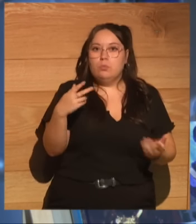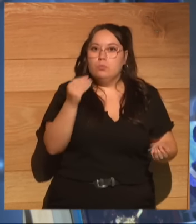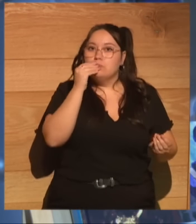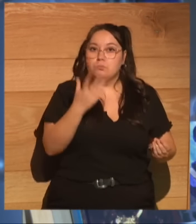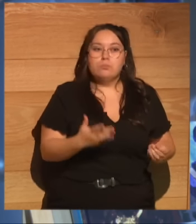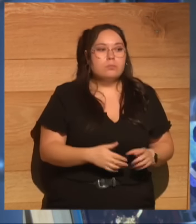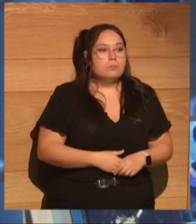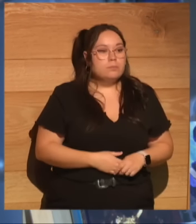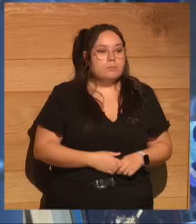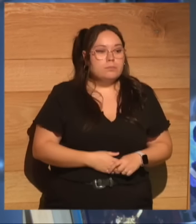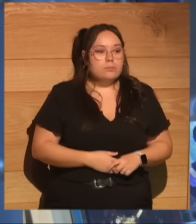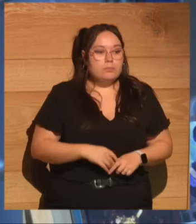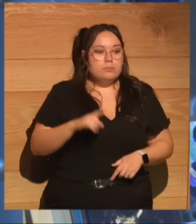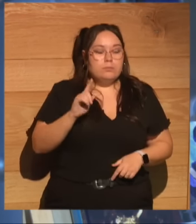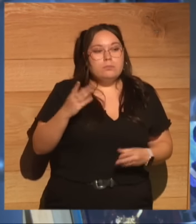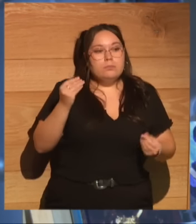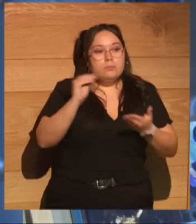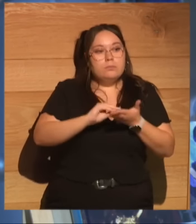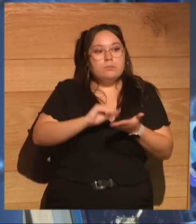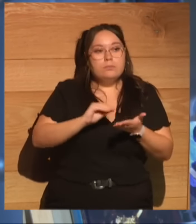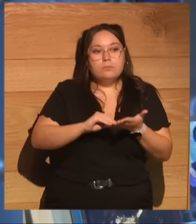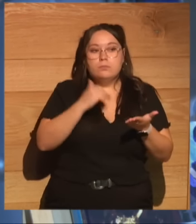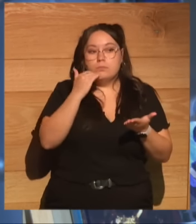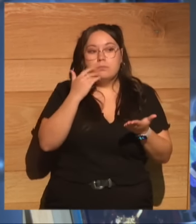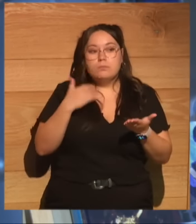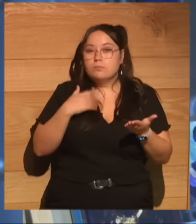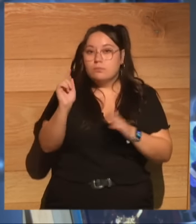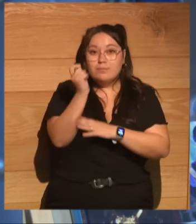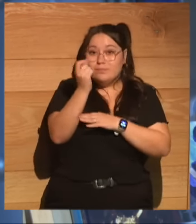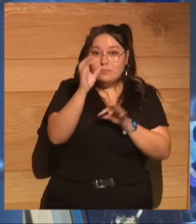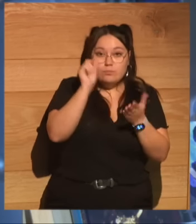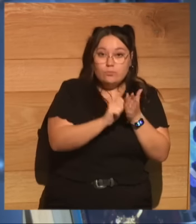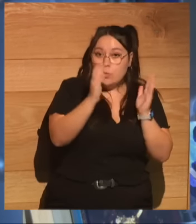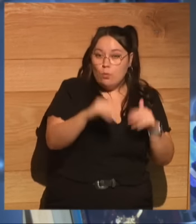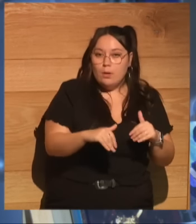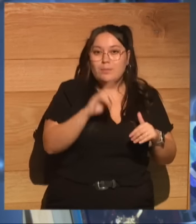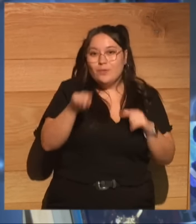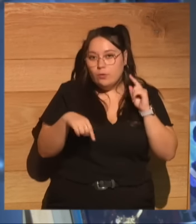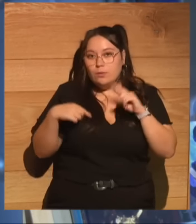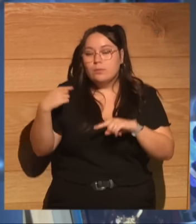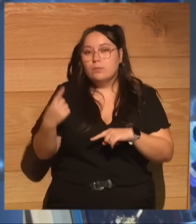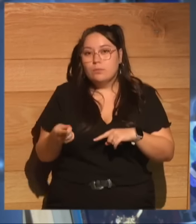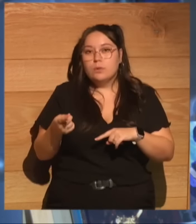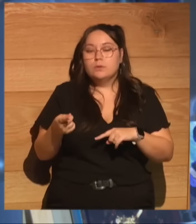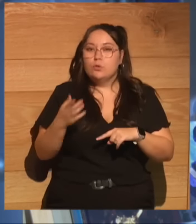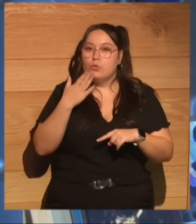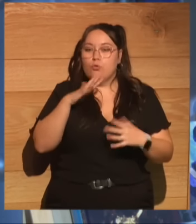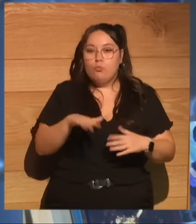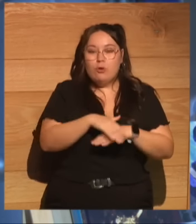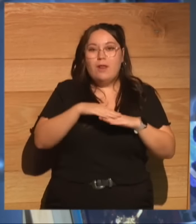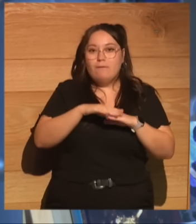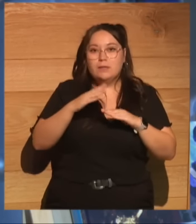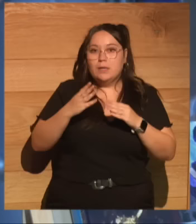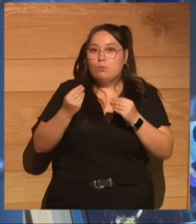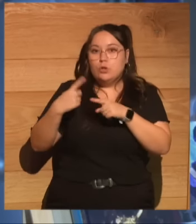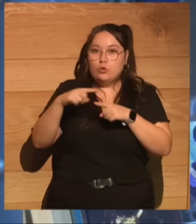efectivamente. Y como sucede tantas veces, algo que no tiene éxito inmediato, sin embargo, se convierte en la base sobre la que se